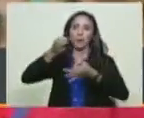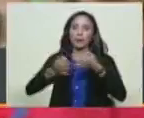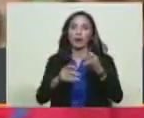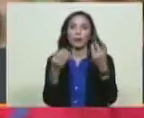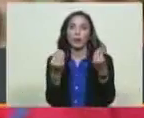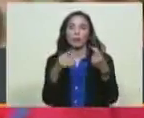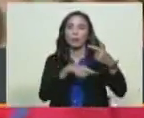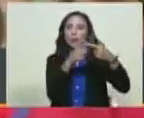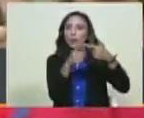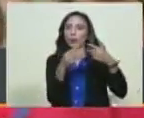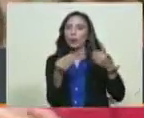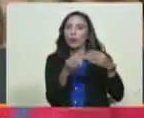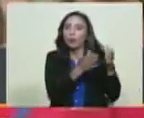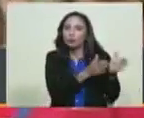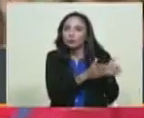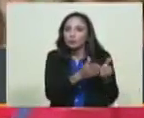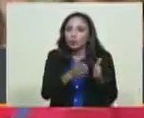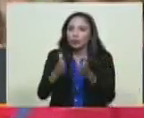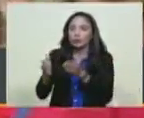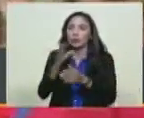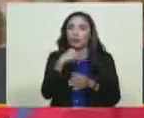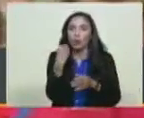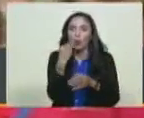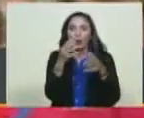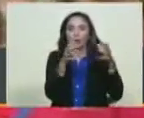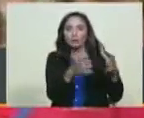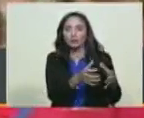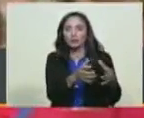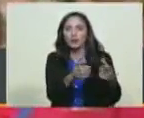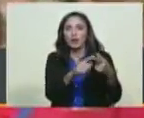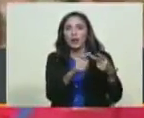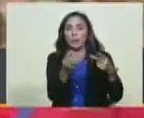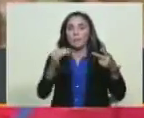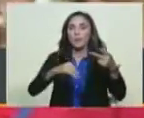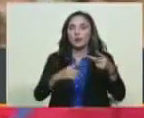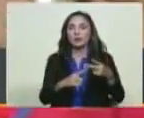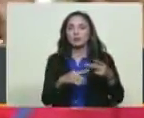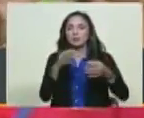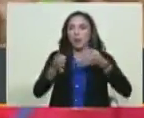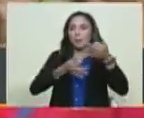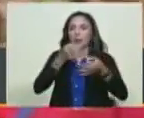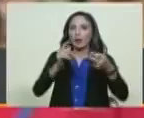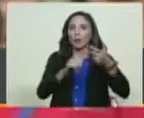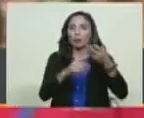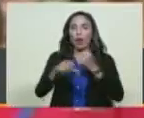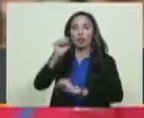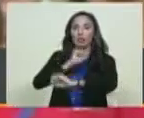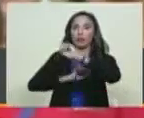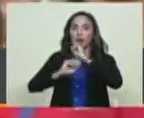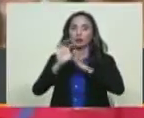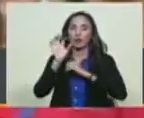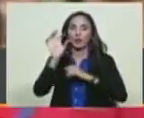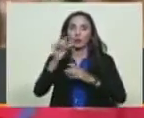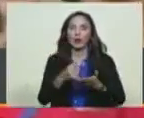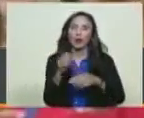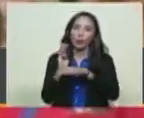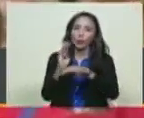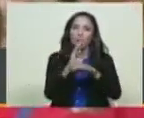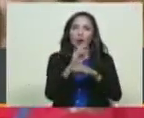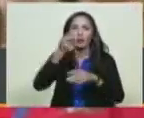organización de nuestra juventud hablamos de la defensa de nuestra nación